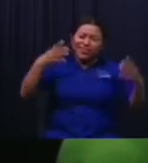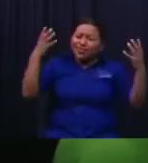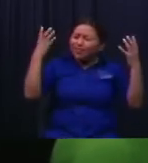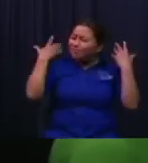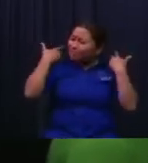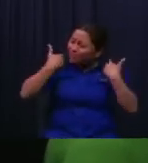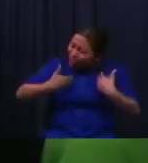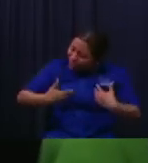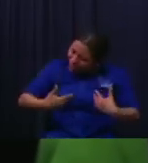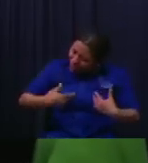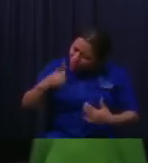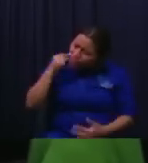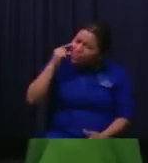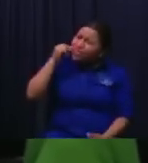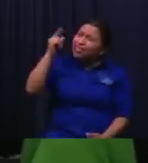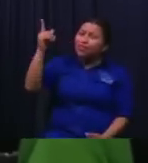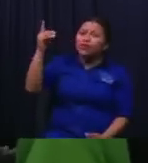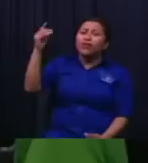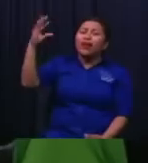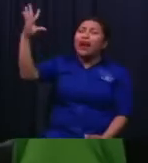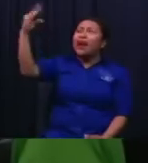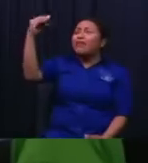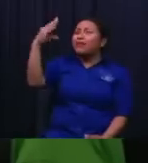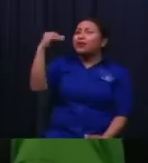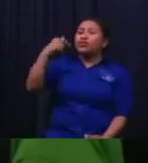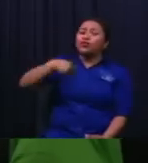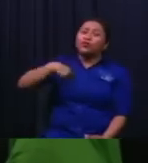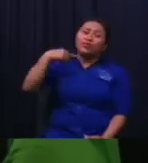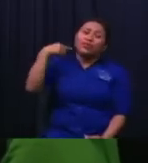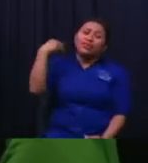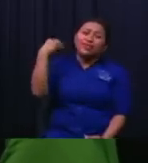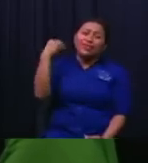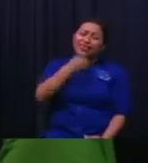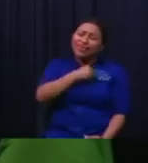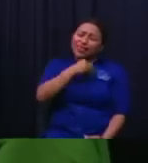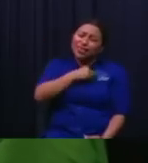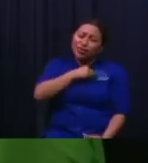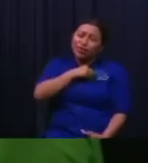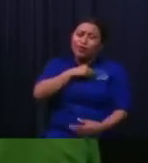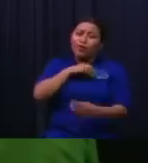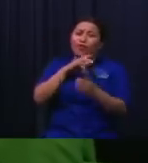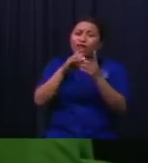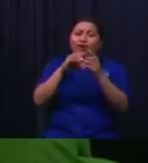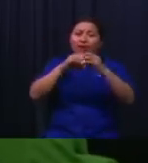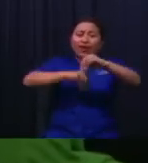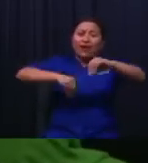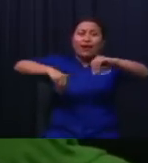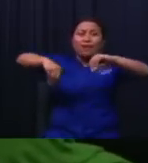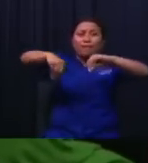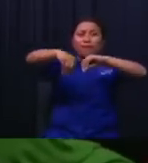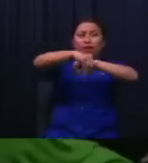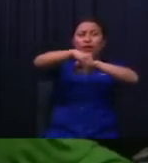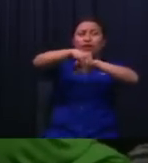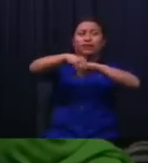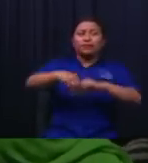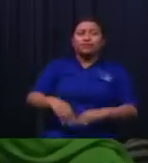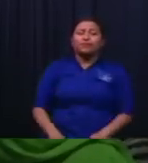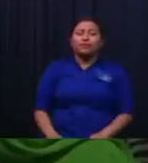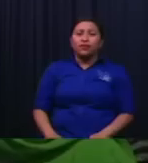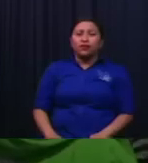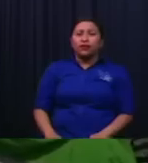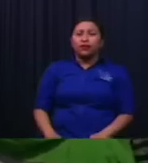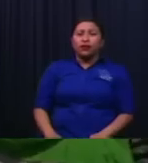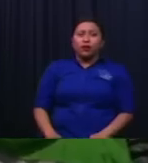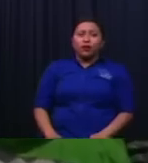Señor, háblame. Deseo cambiar. Yo no sé cuántos quieren pasar acá al frente y decirle al Señor, aquí estoy.